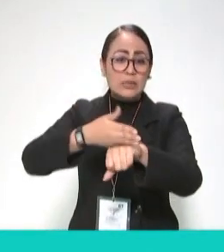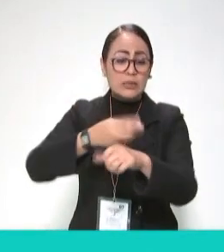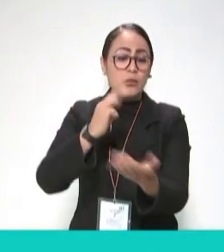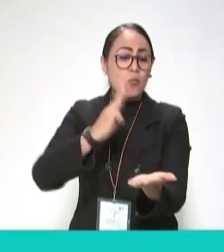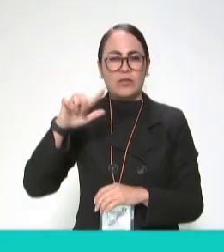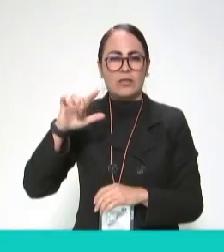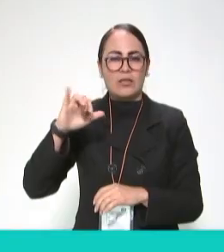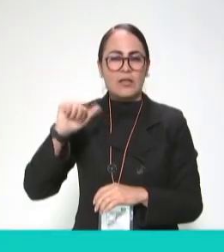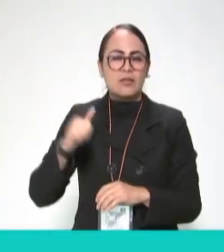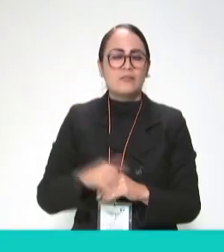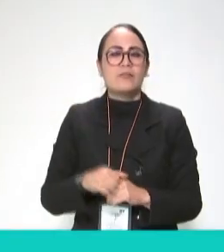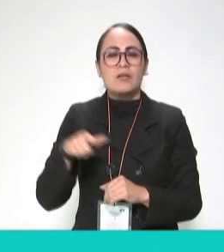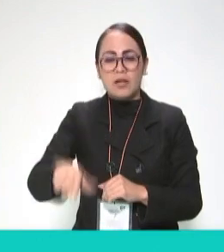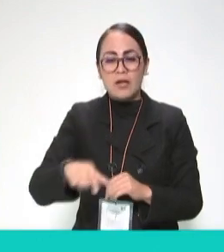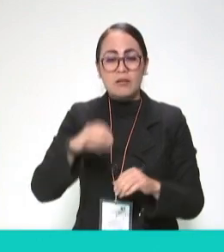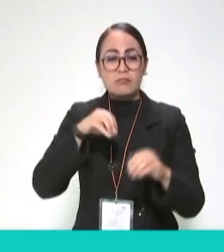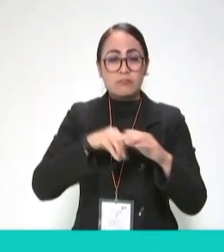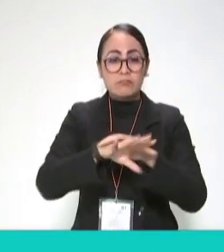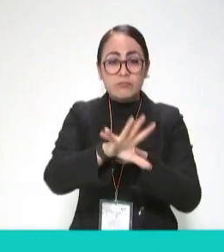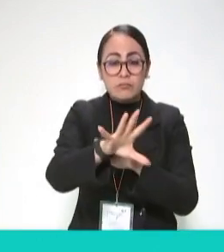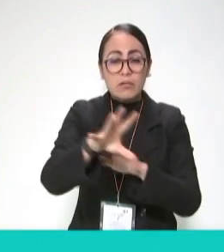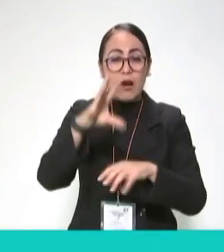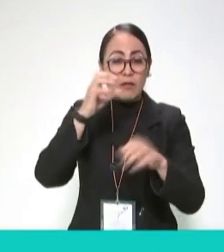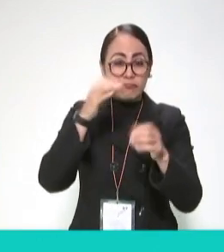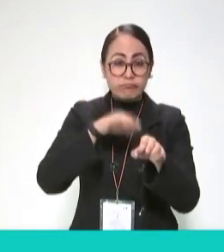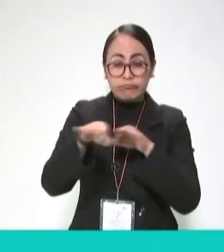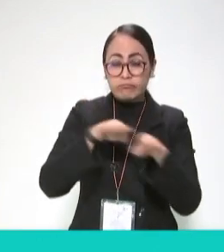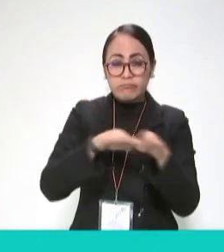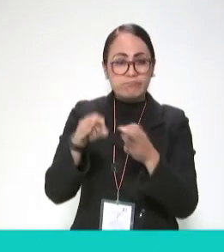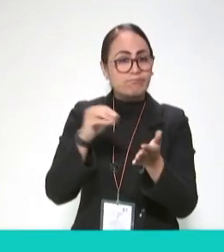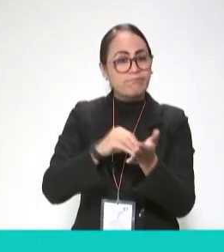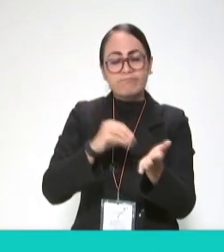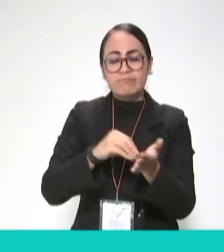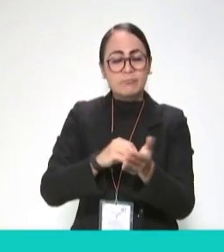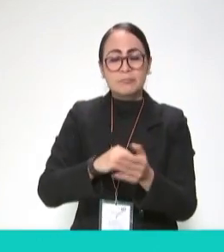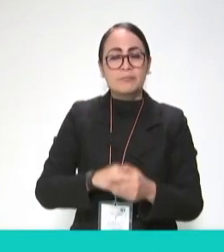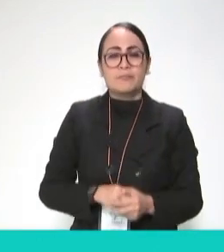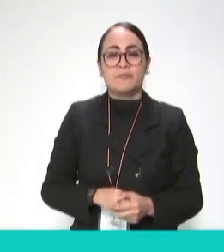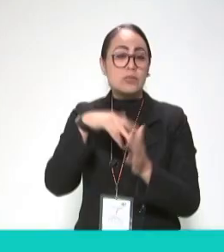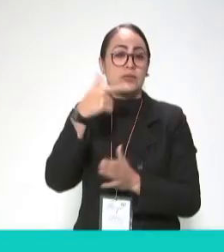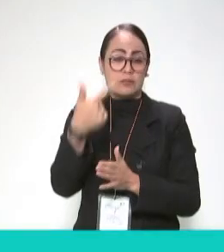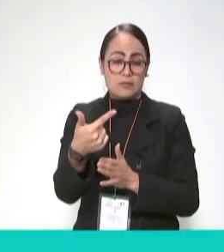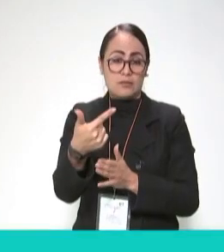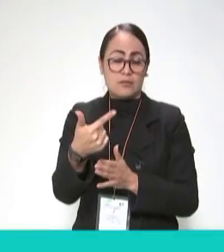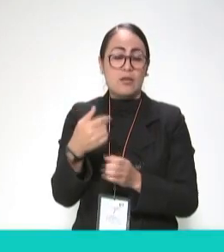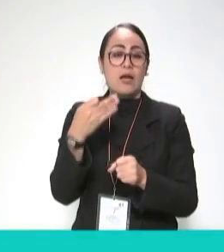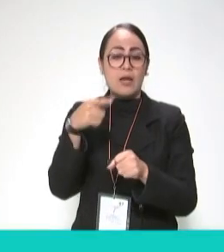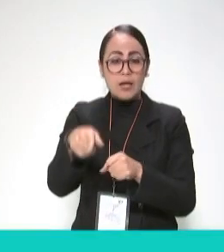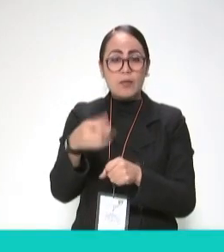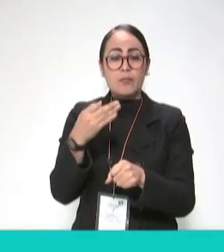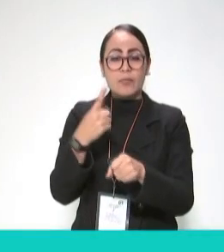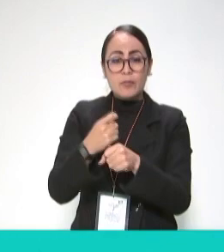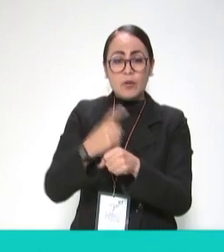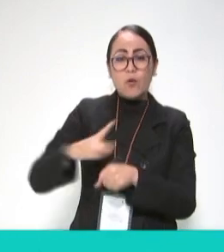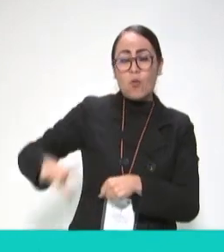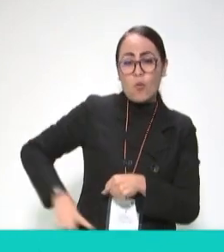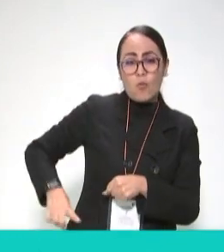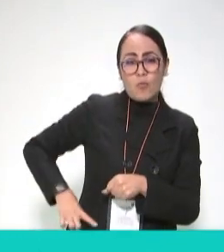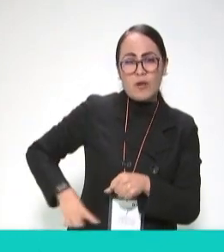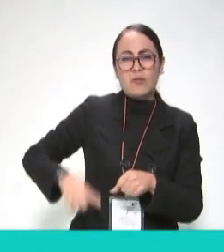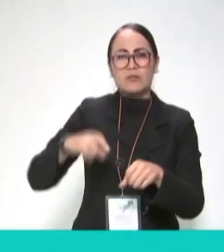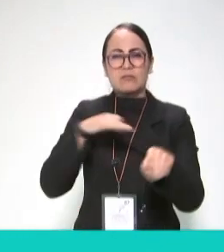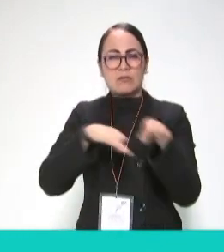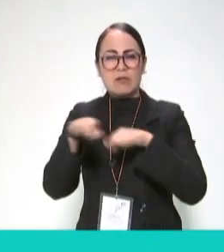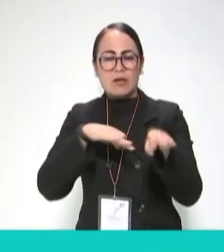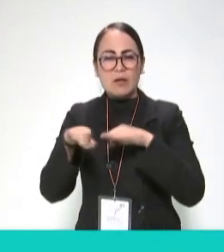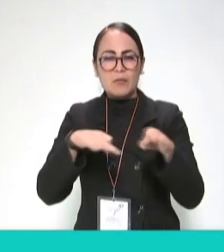dirección de supervisión y seguimiento de la inspección del trabajo de la subsecretaría del trabajo declaró o la inexistencia por su parte la unidad de delegaciones federales del